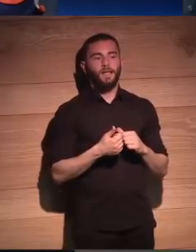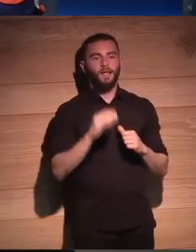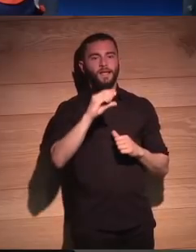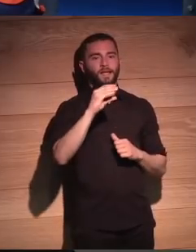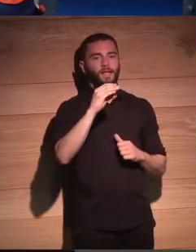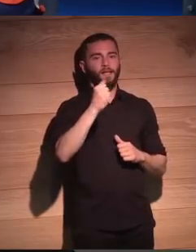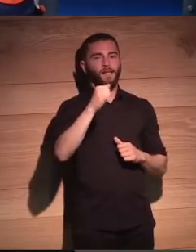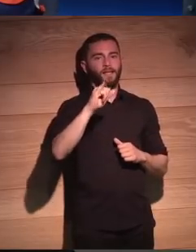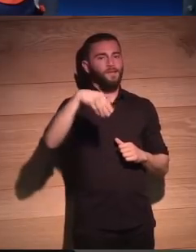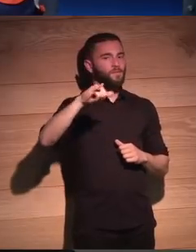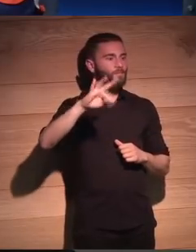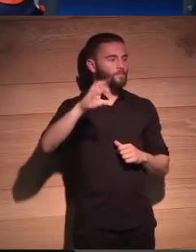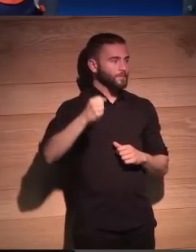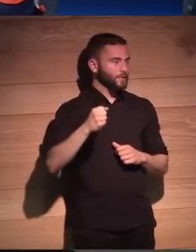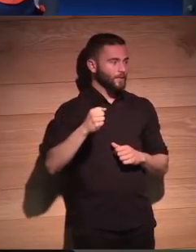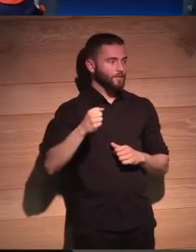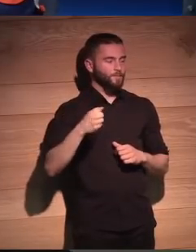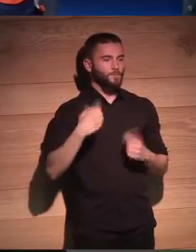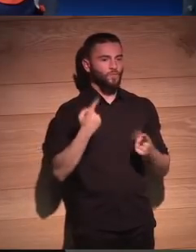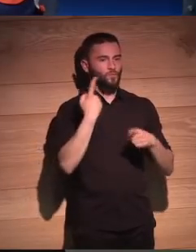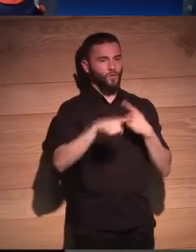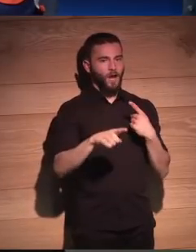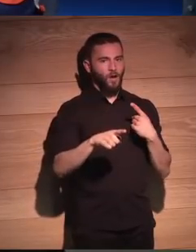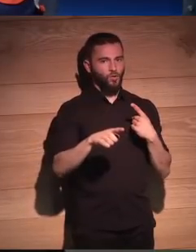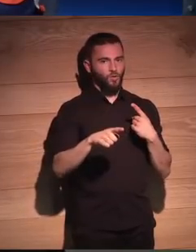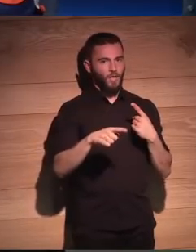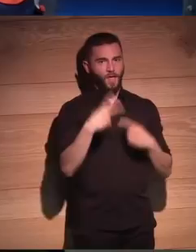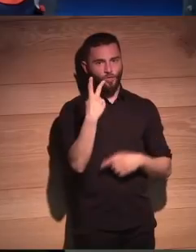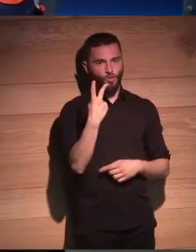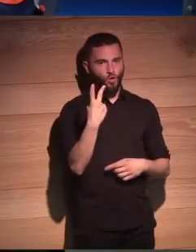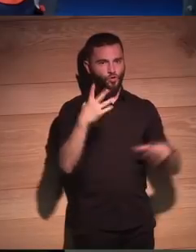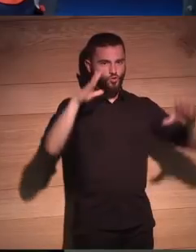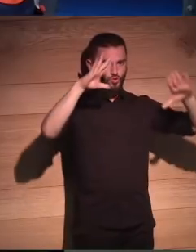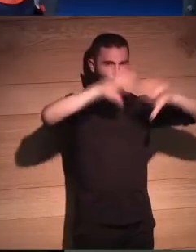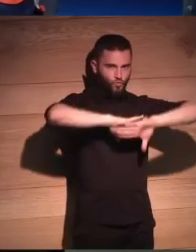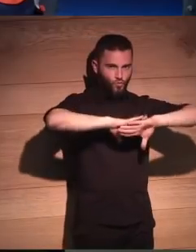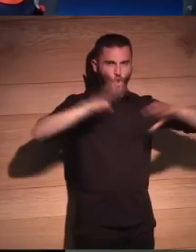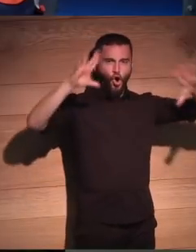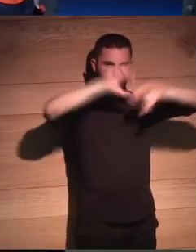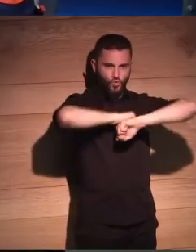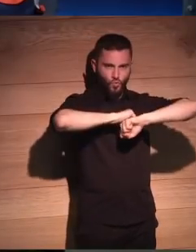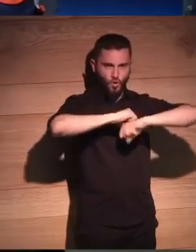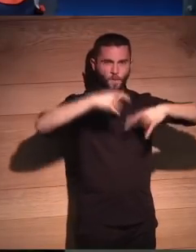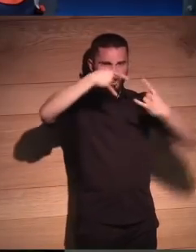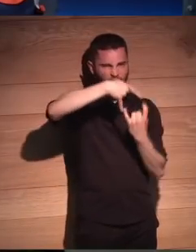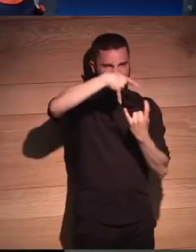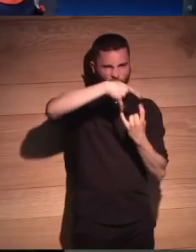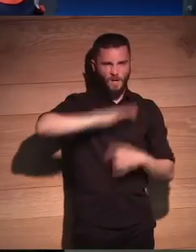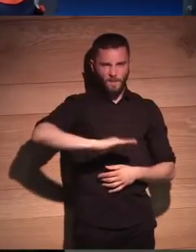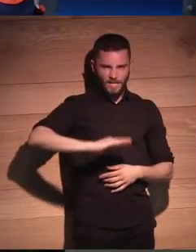sobre todo que tiene una cosa que es los dos son seres oscuros y nocturnos, pero digamos que Drácula, digamos, es esta